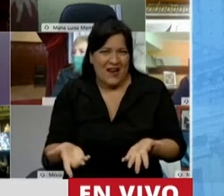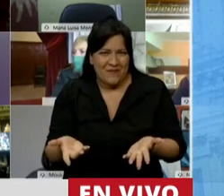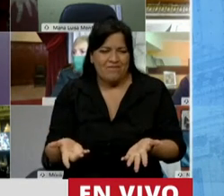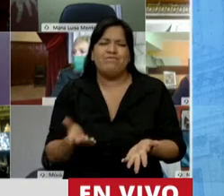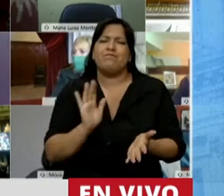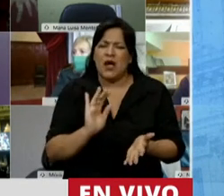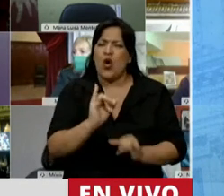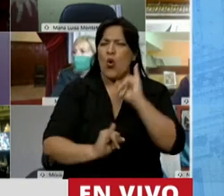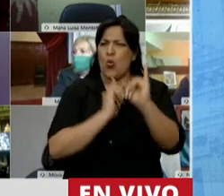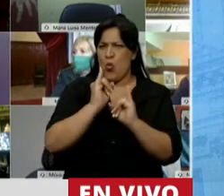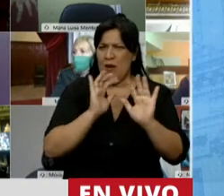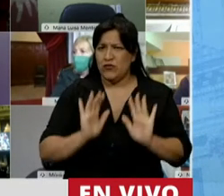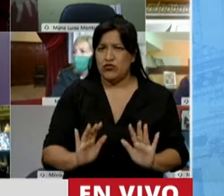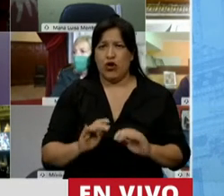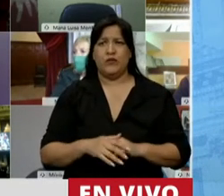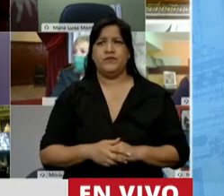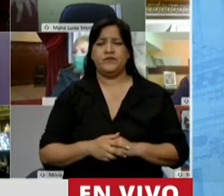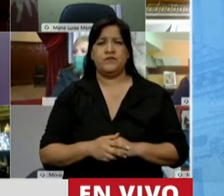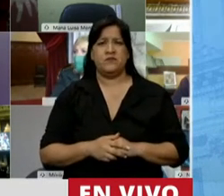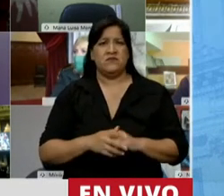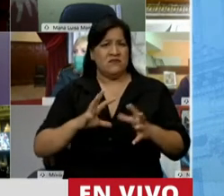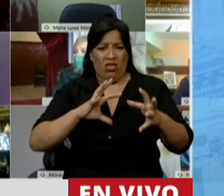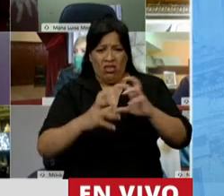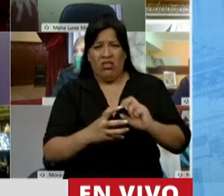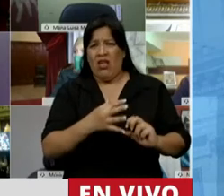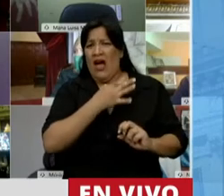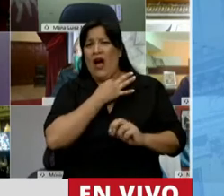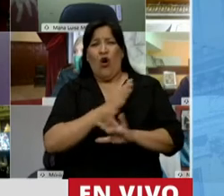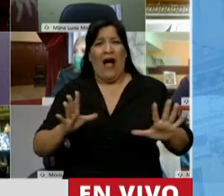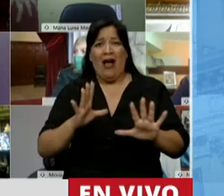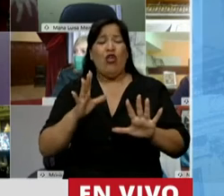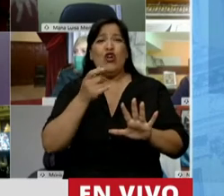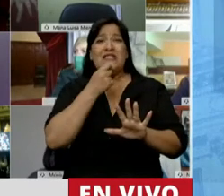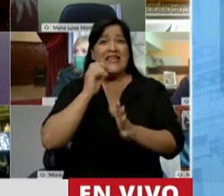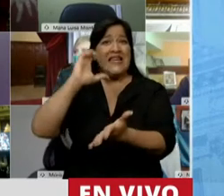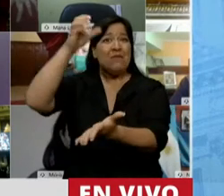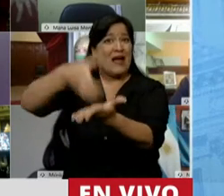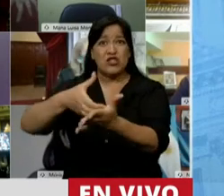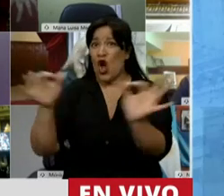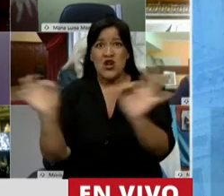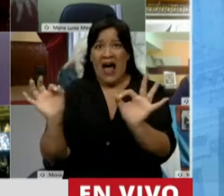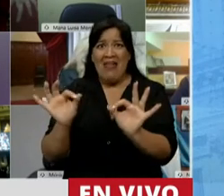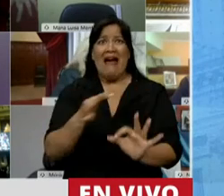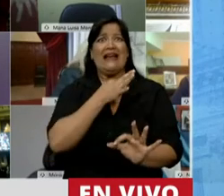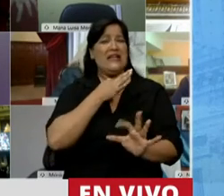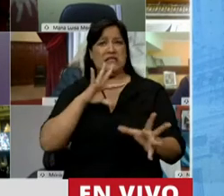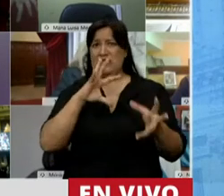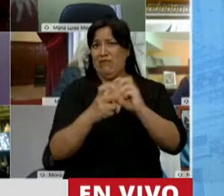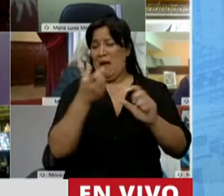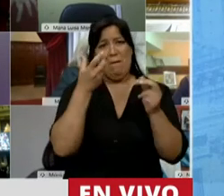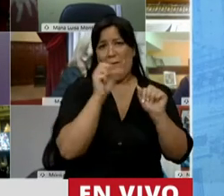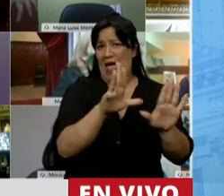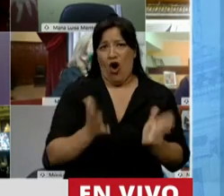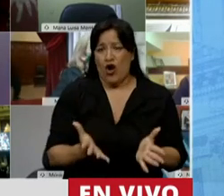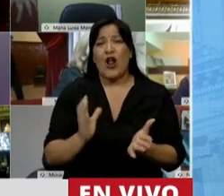cuento, no salimos más de la crisis sin inversiones. Y las inversiones vienen